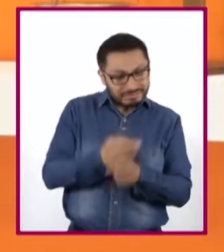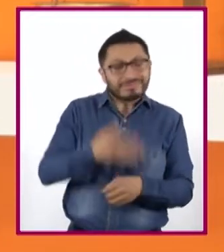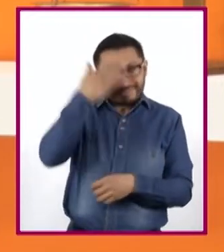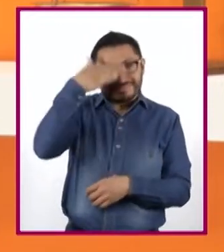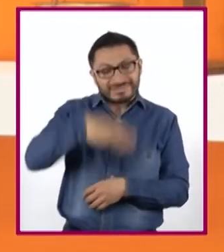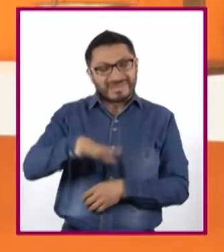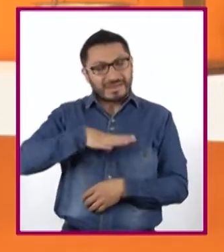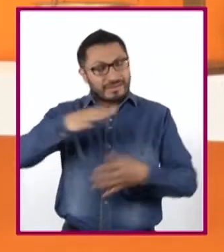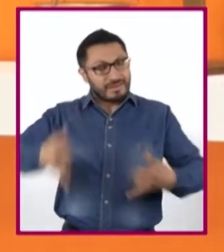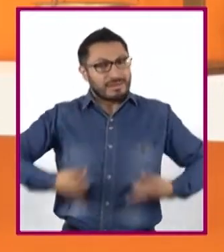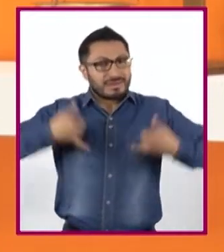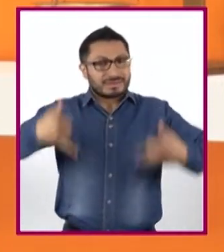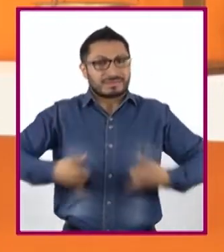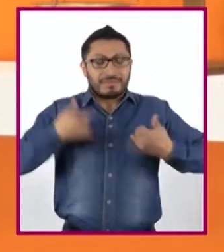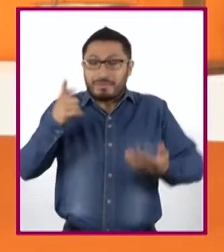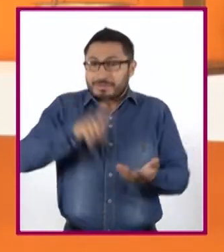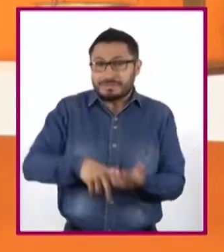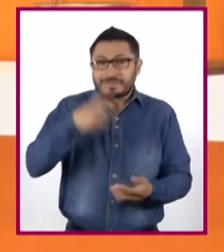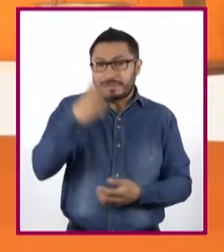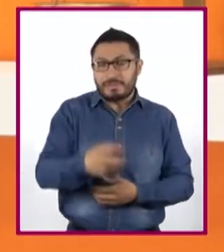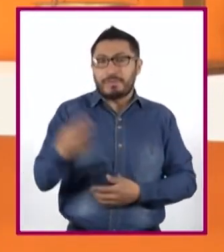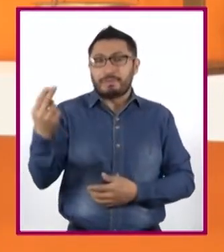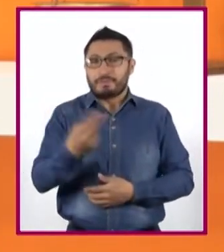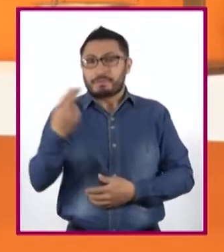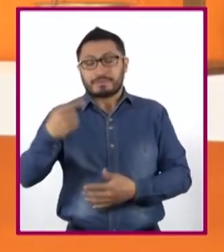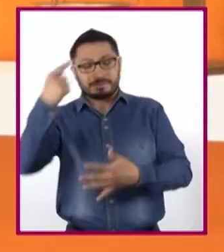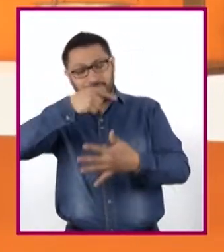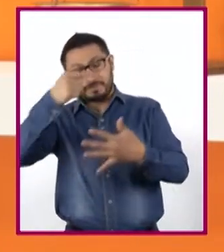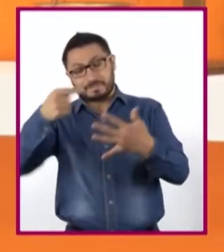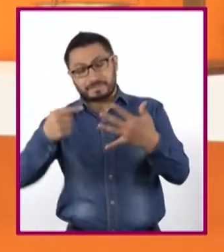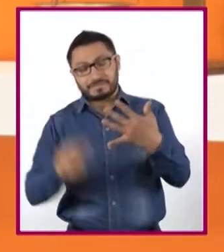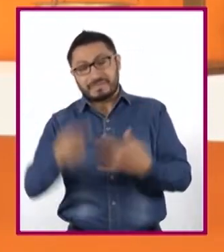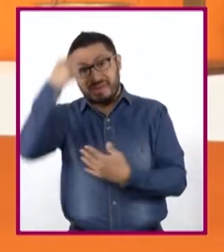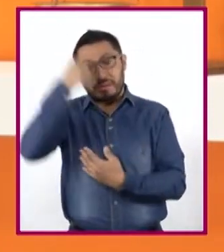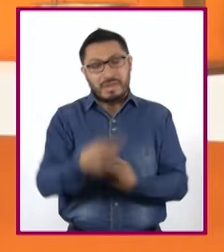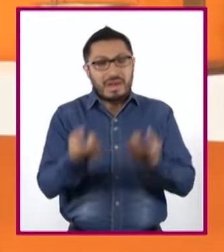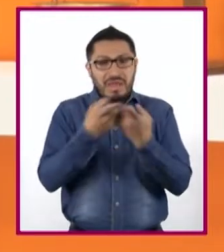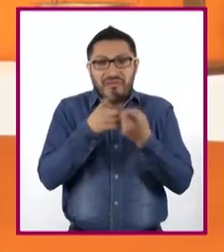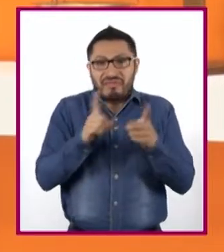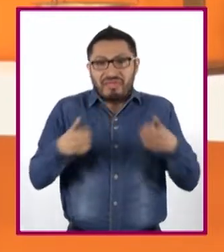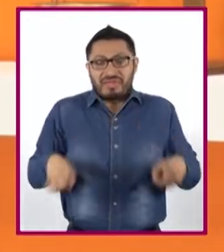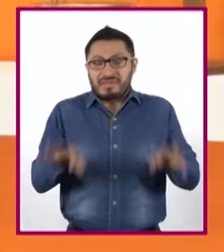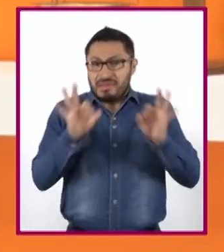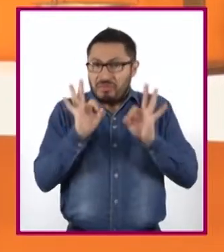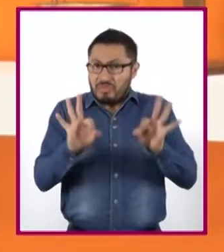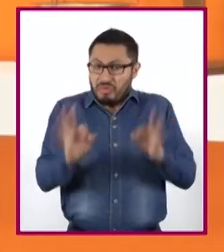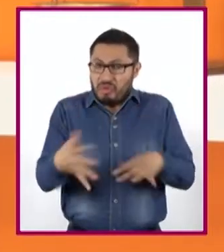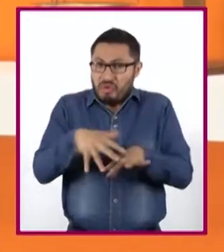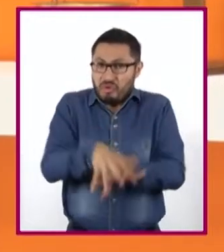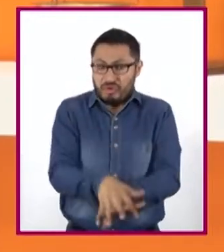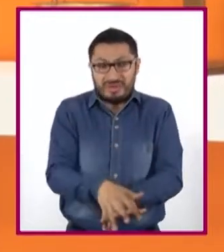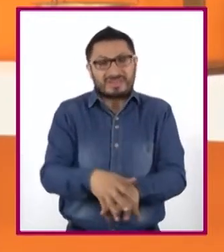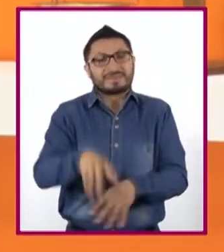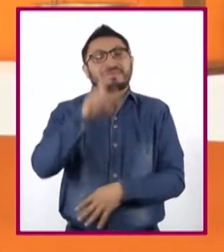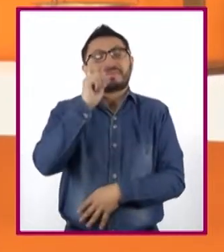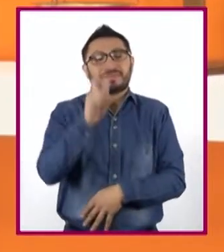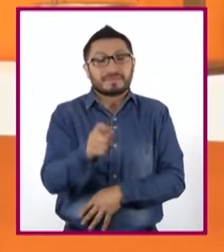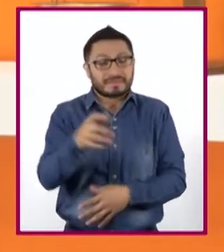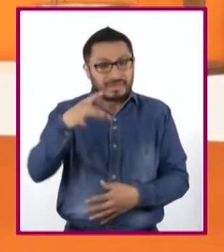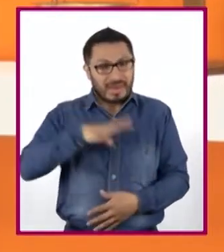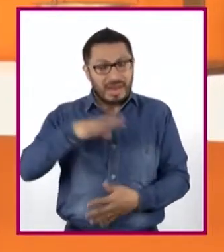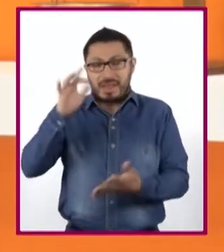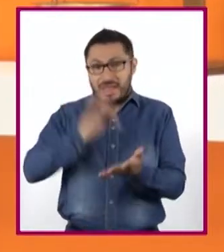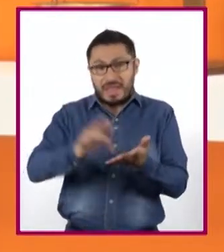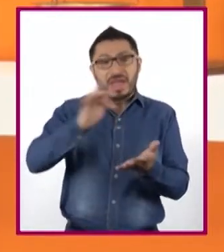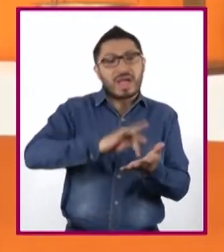adolescencia se requiere de varias condiciones para lograr un desarrollo integral. Entre ellas está el apoyo y comprensión de los adultos,